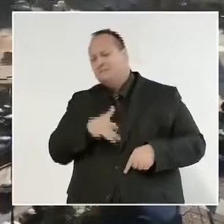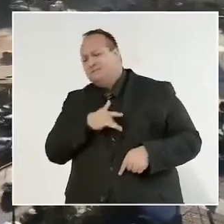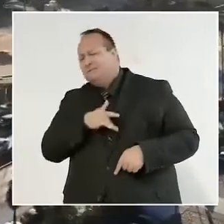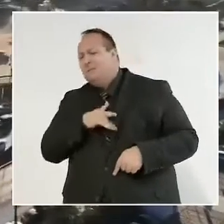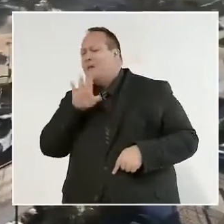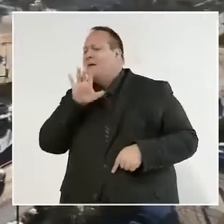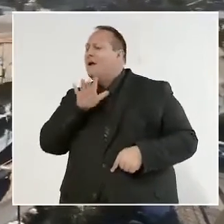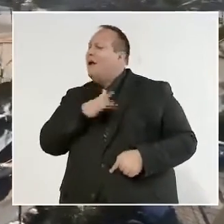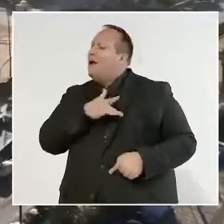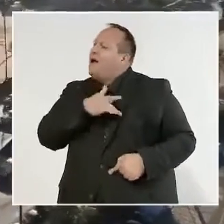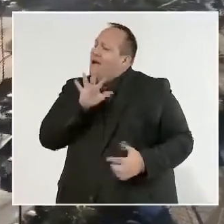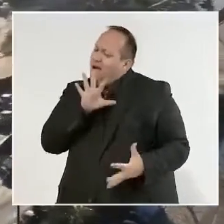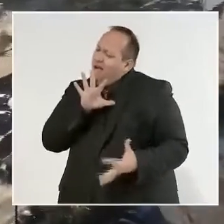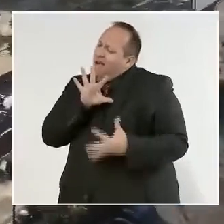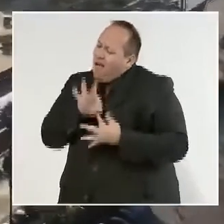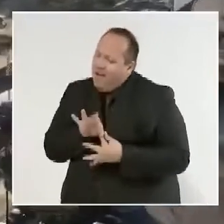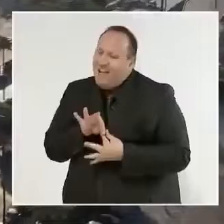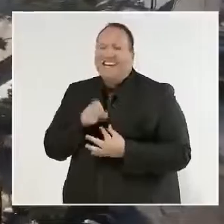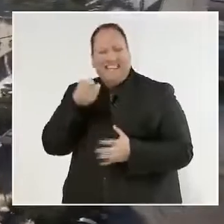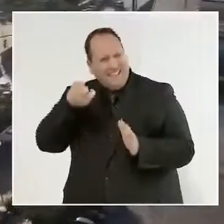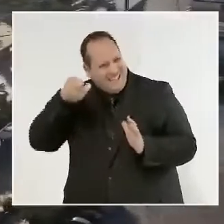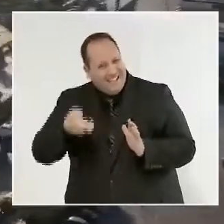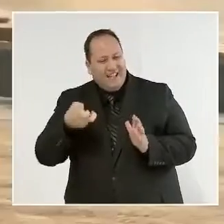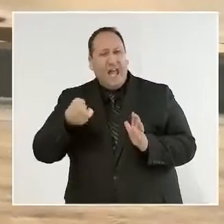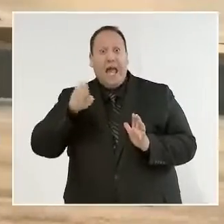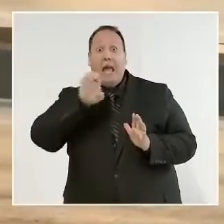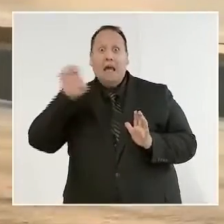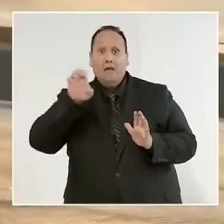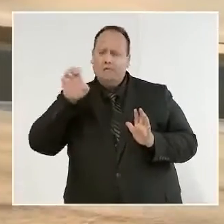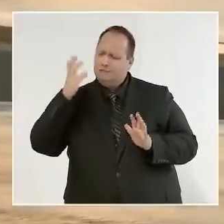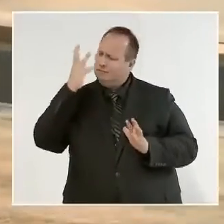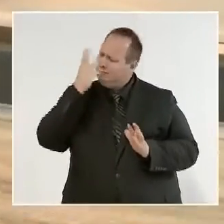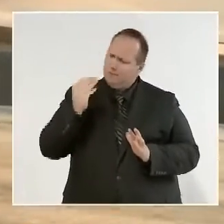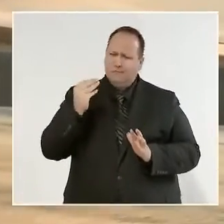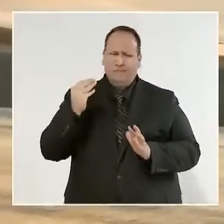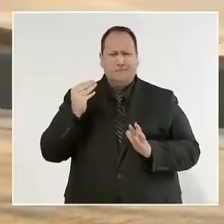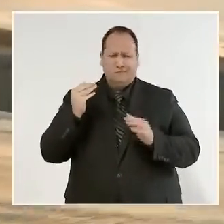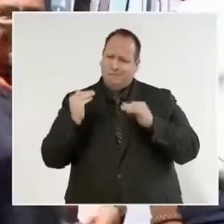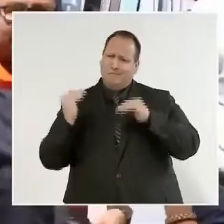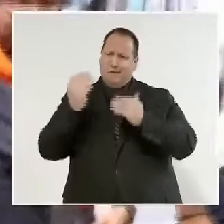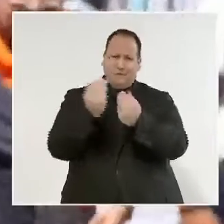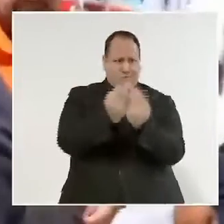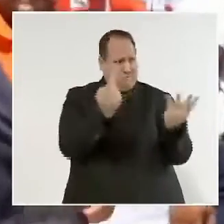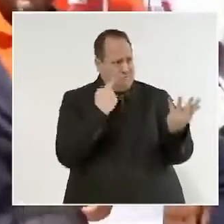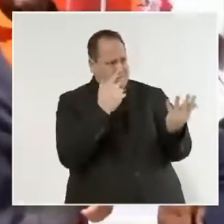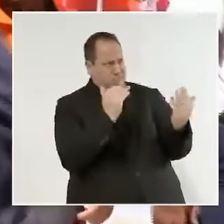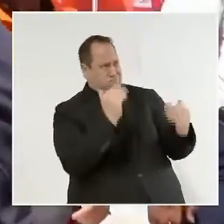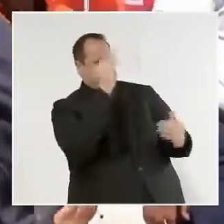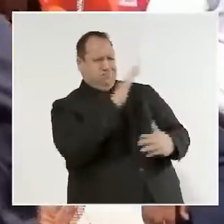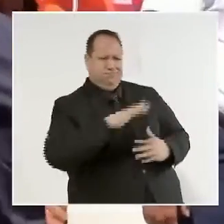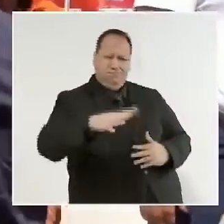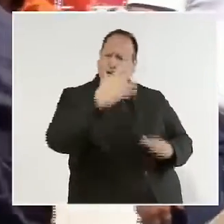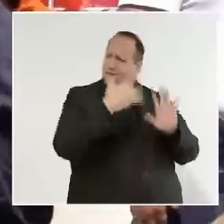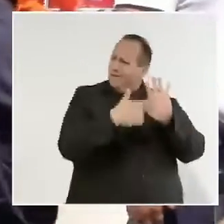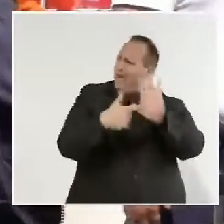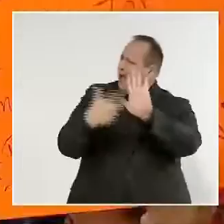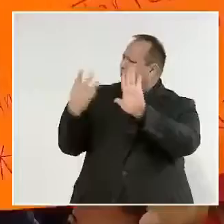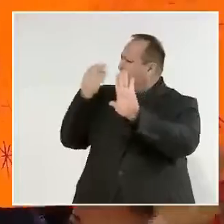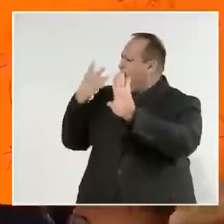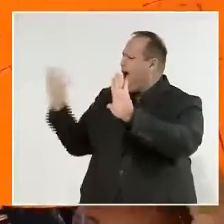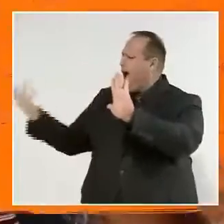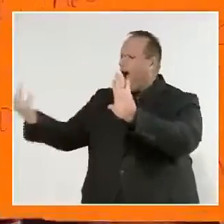municipio es la clave para enamorarse de Baja California. La belleza de Ensenada solo es superada por